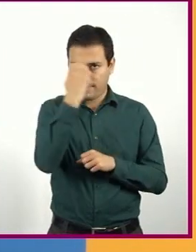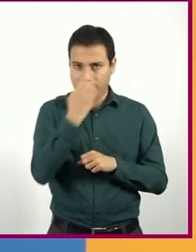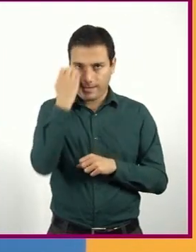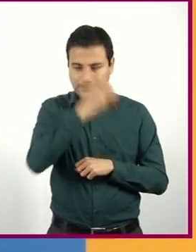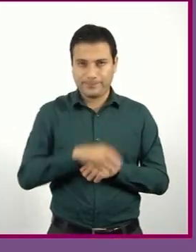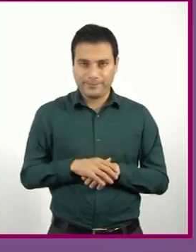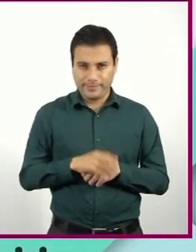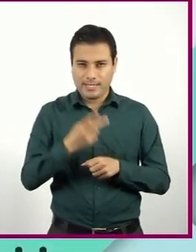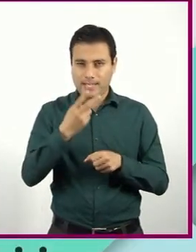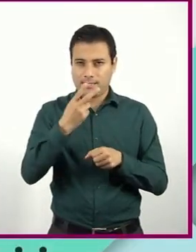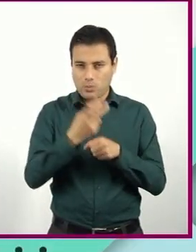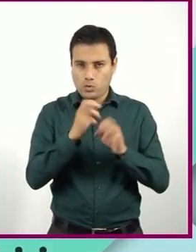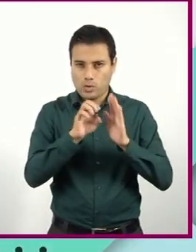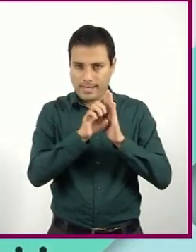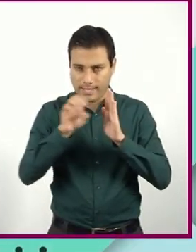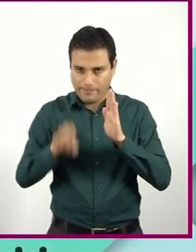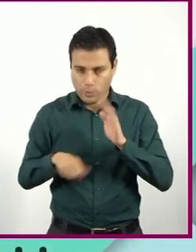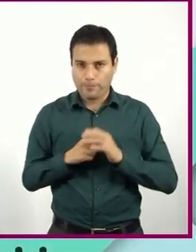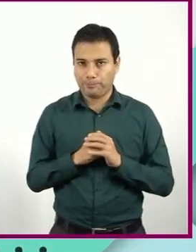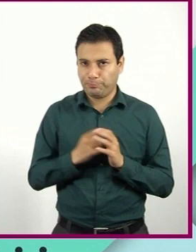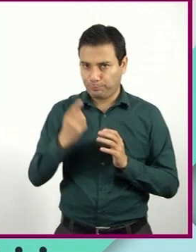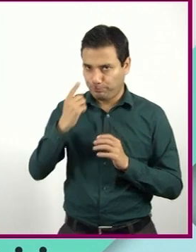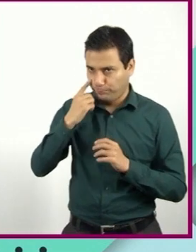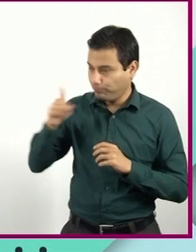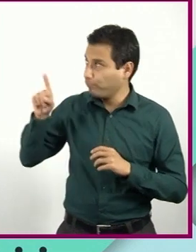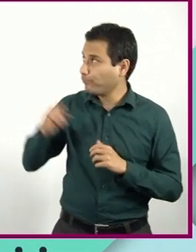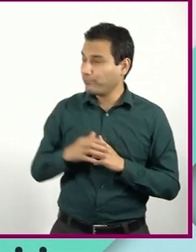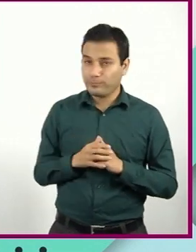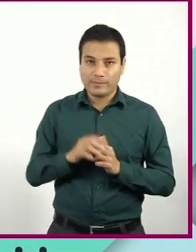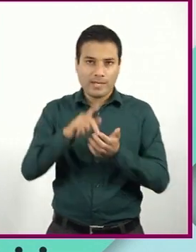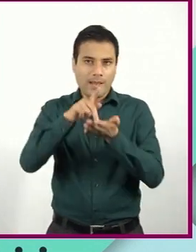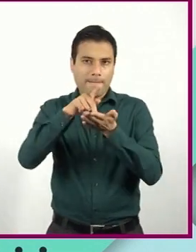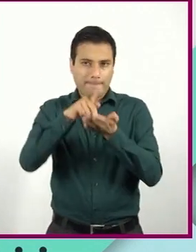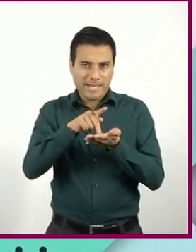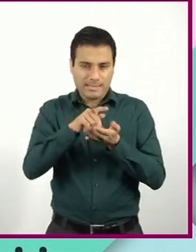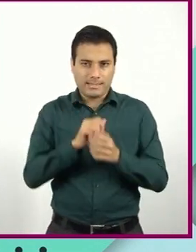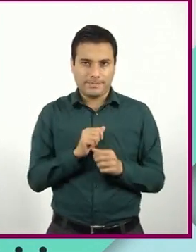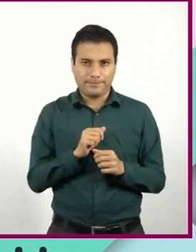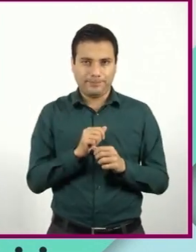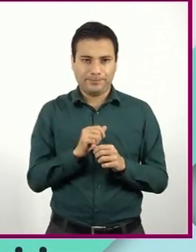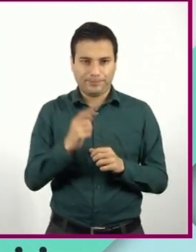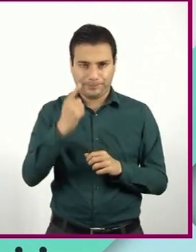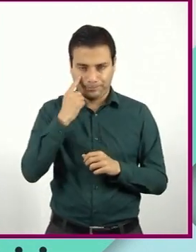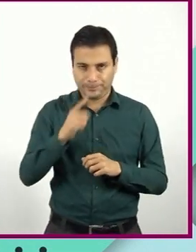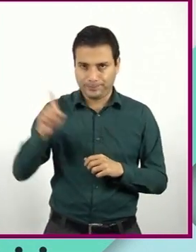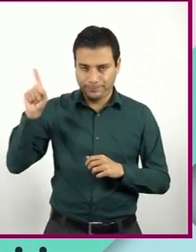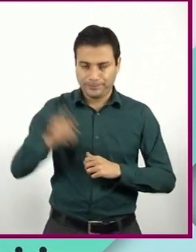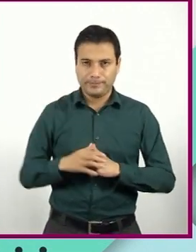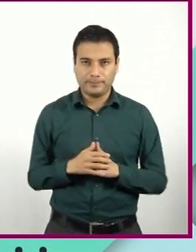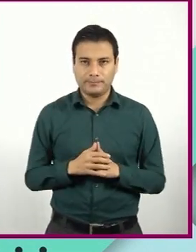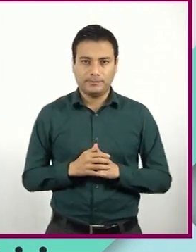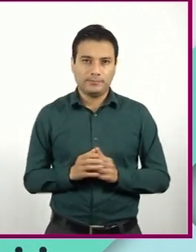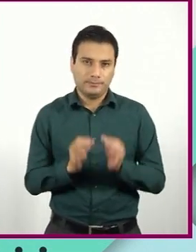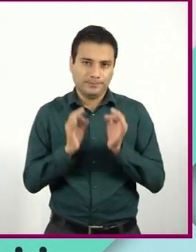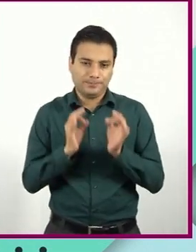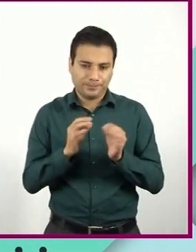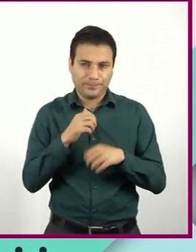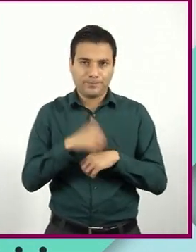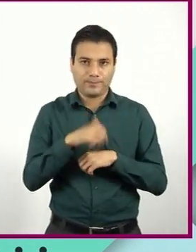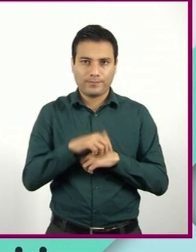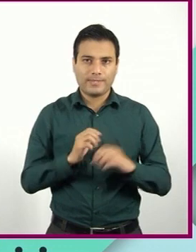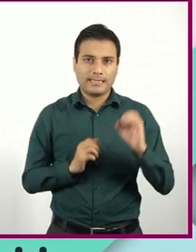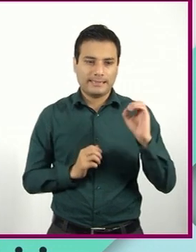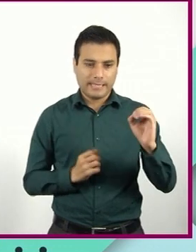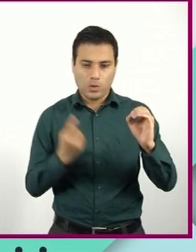segunda situación. Representamos las pesas en un segmento de recta, sobre la que colocamos el 0 y el 1 en